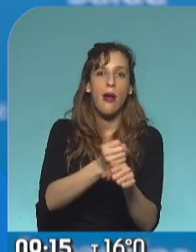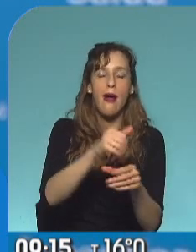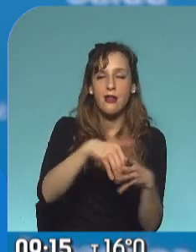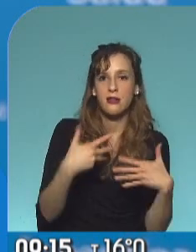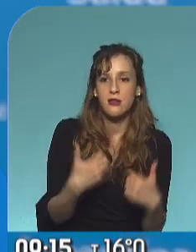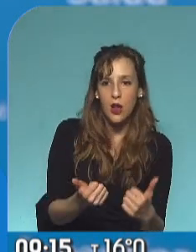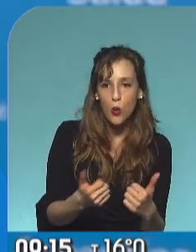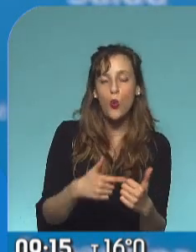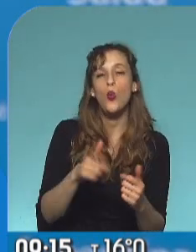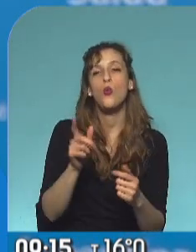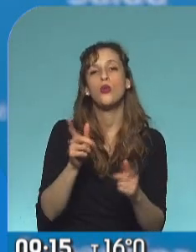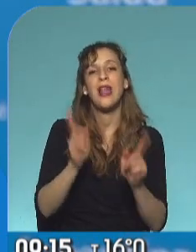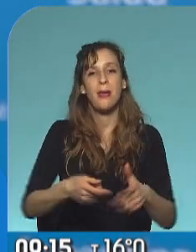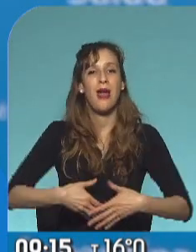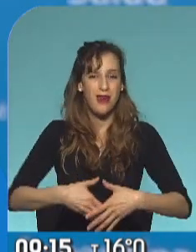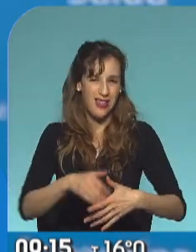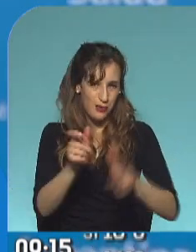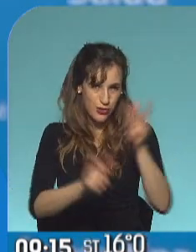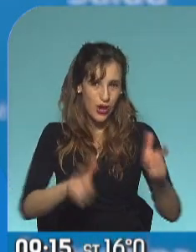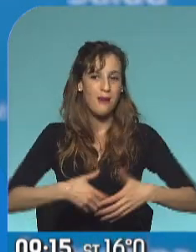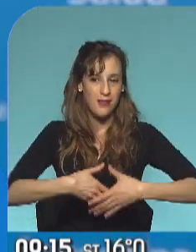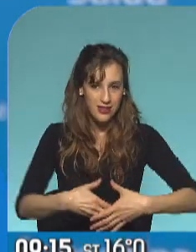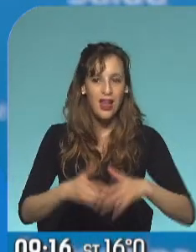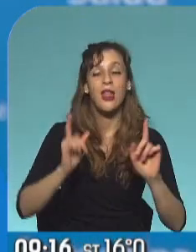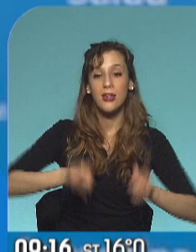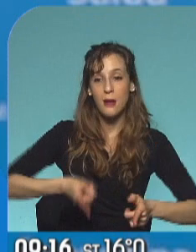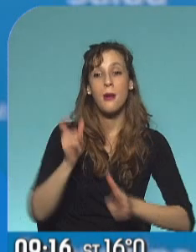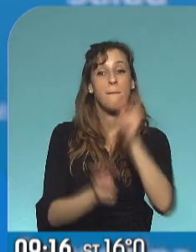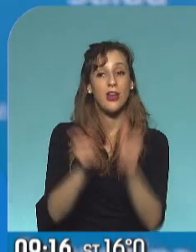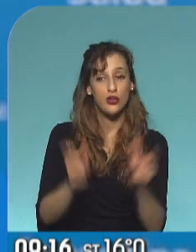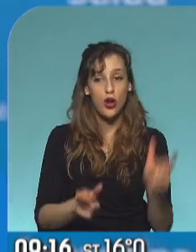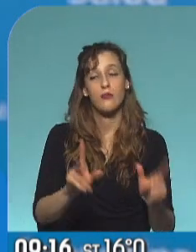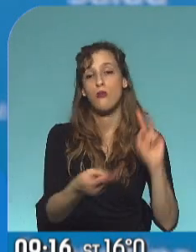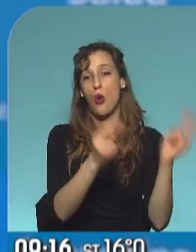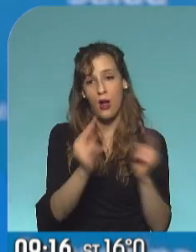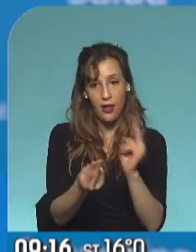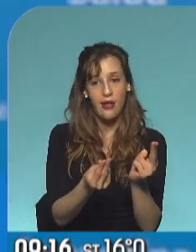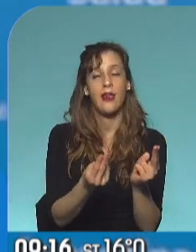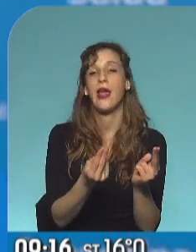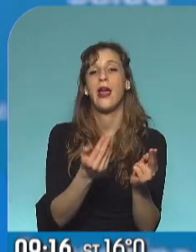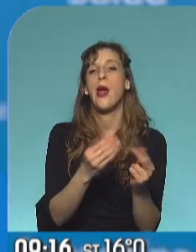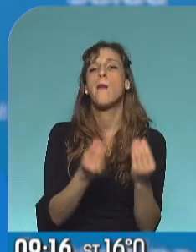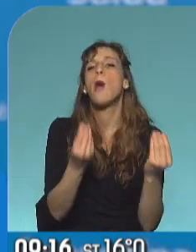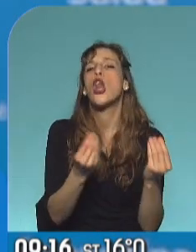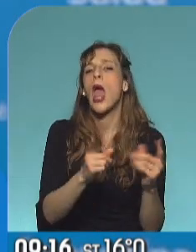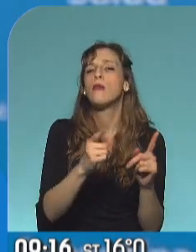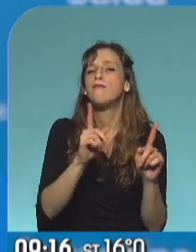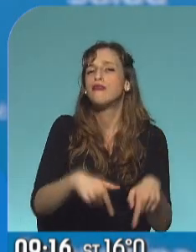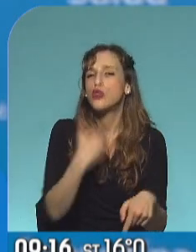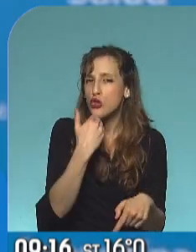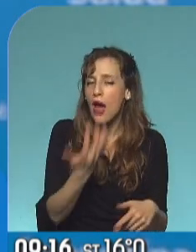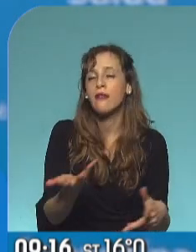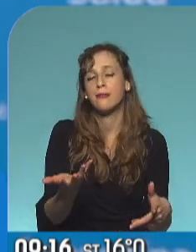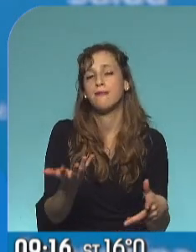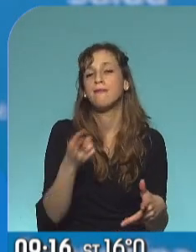personas que trabajan en instituciones cerradas y las personas que fallecen sin una causa conocida aunque cumplan estos criterios